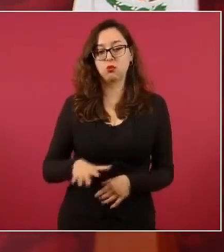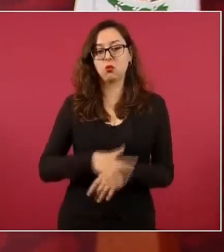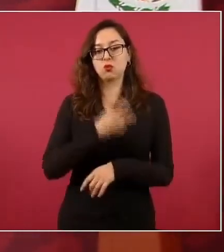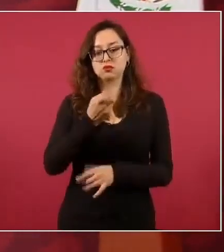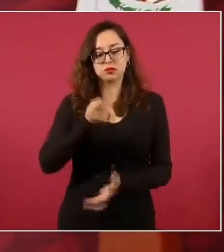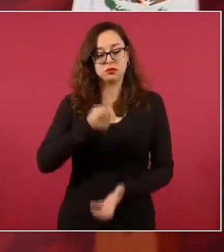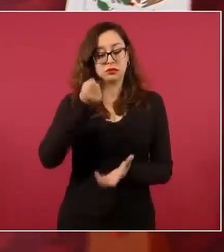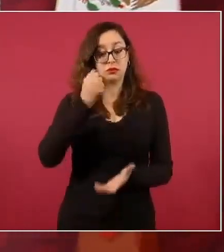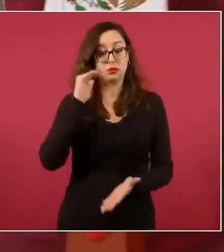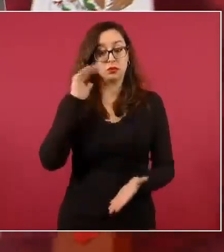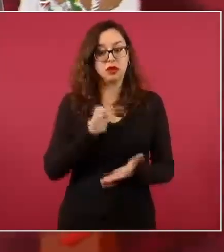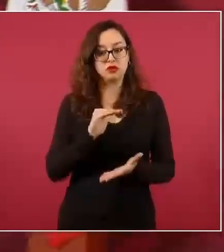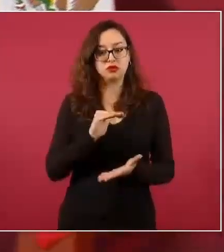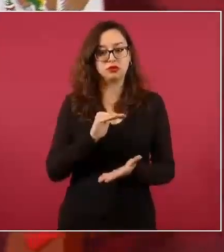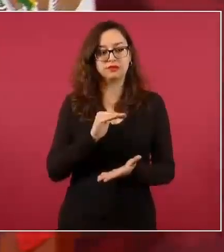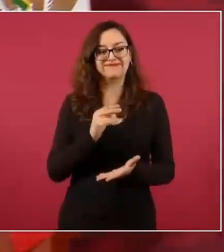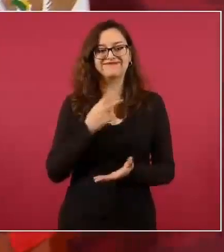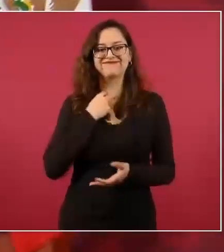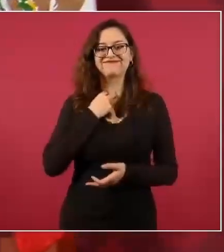Entonces,